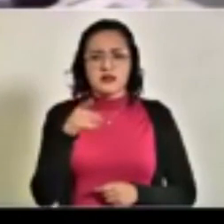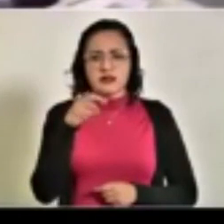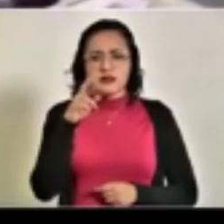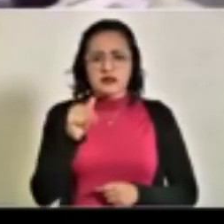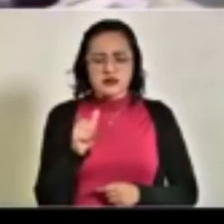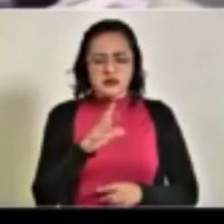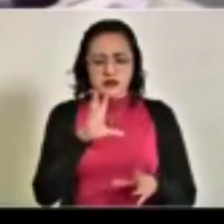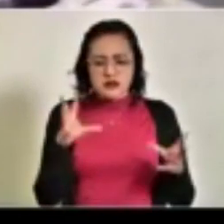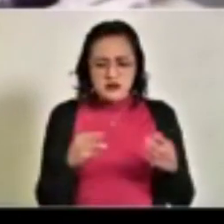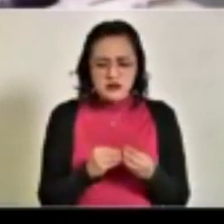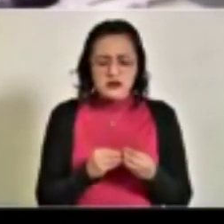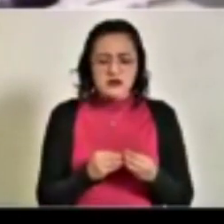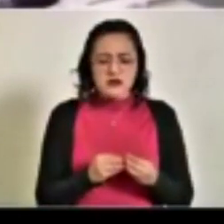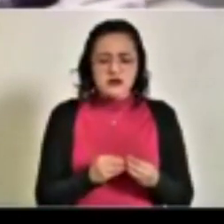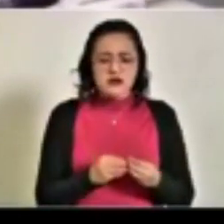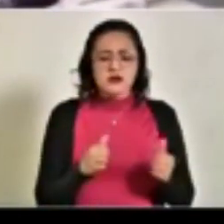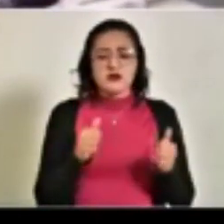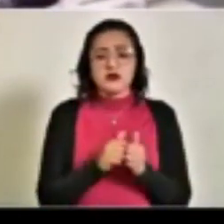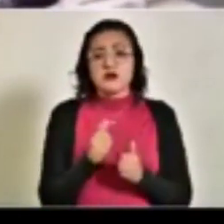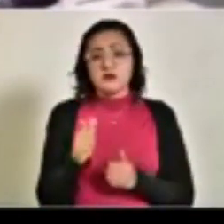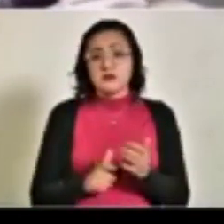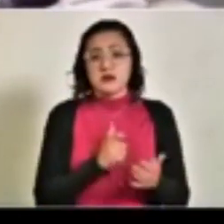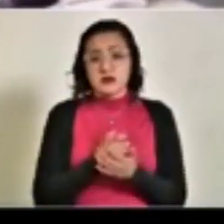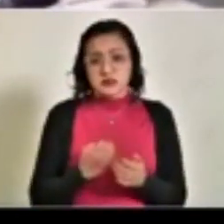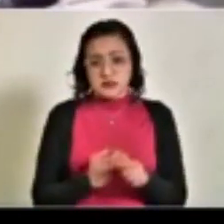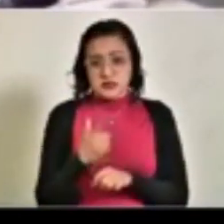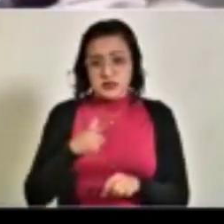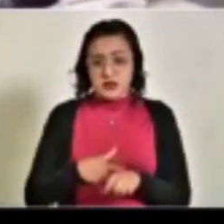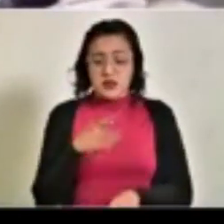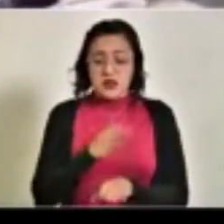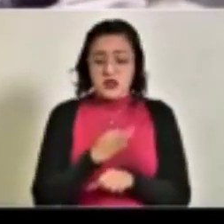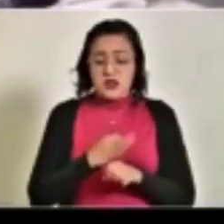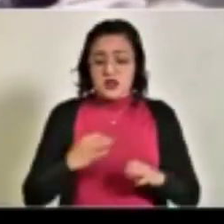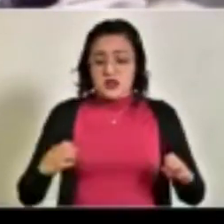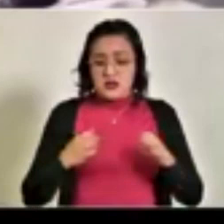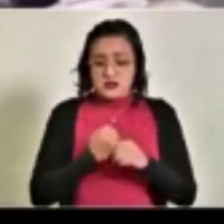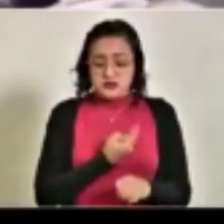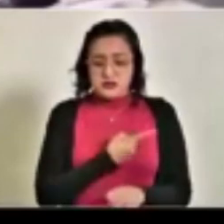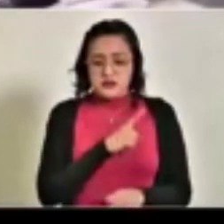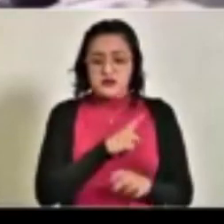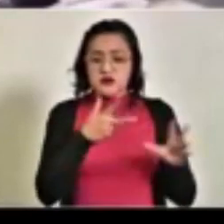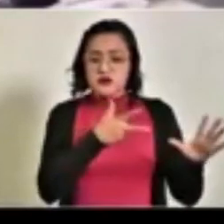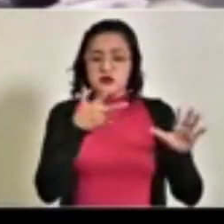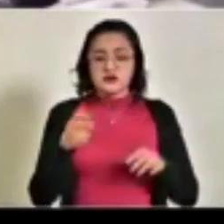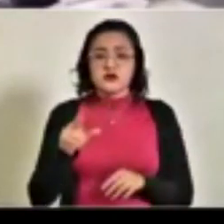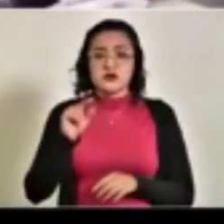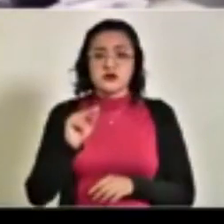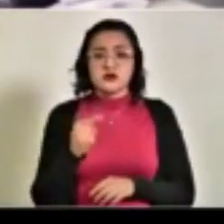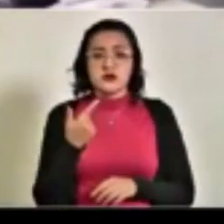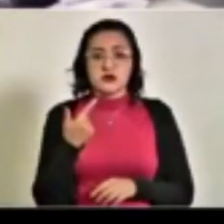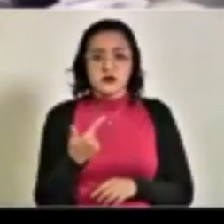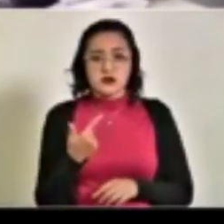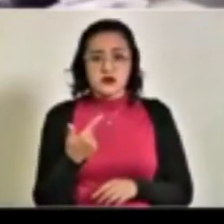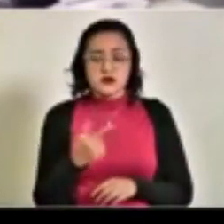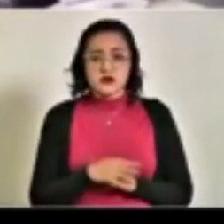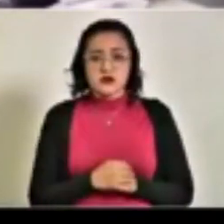que en total, con recurso estatal, para esta contingencia se contrataron 887